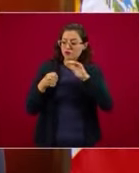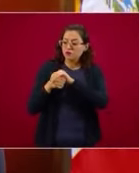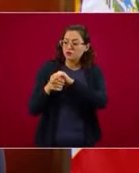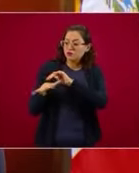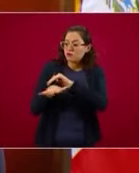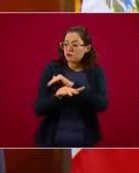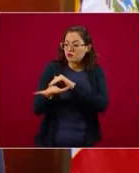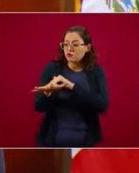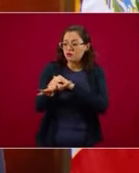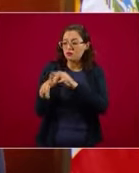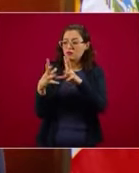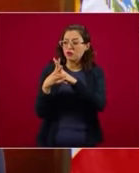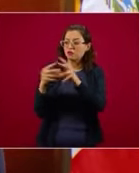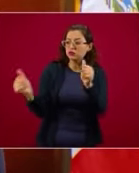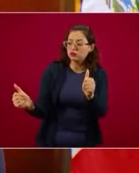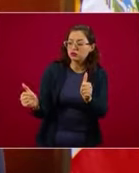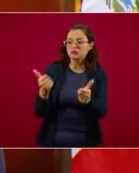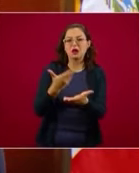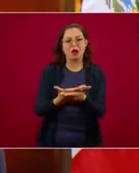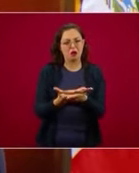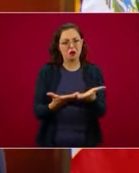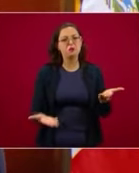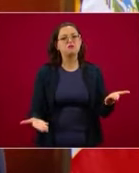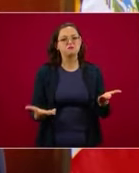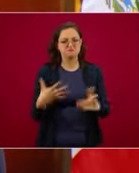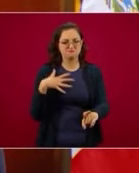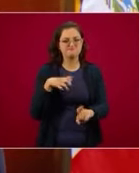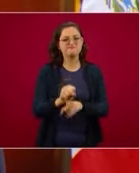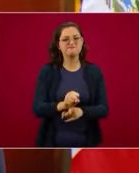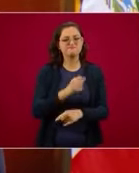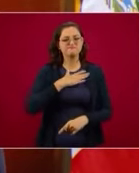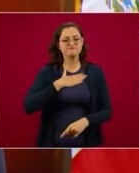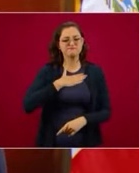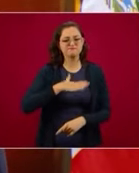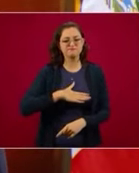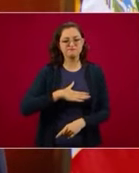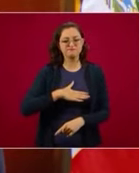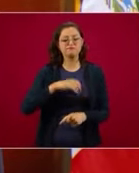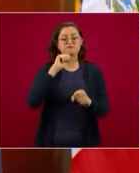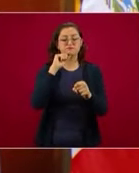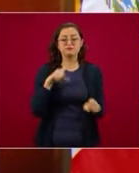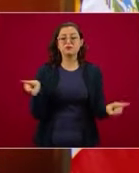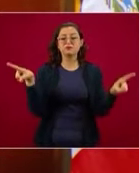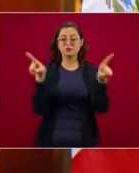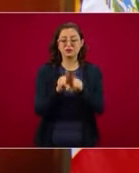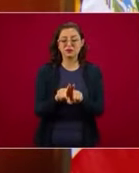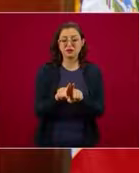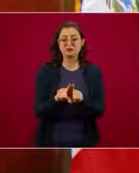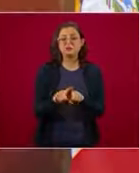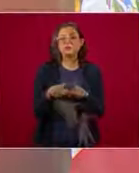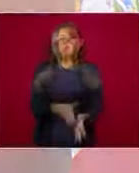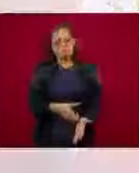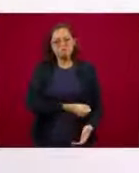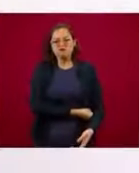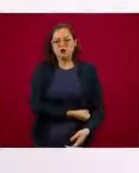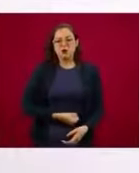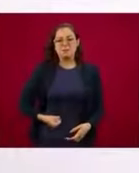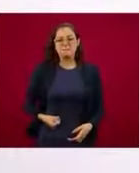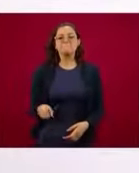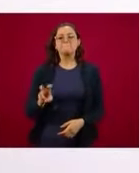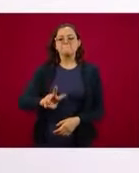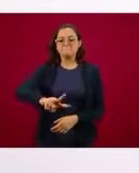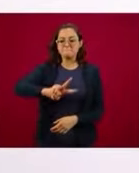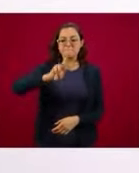no hay ningún momento una duda de que haya que mirar la estrategia en materia económica o en